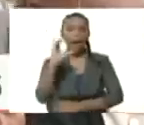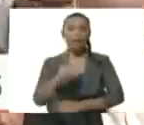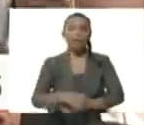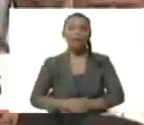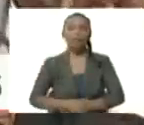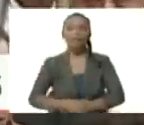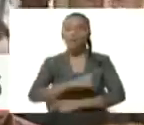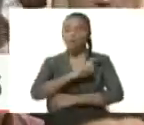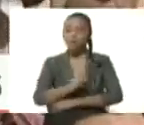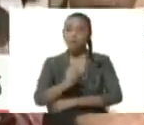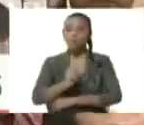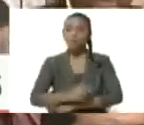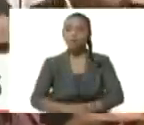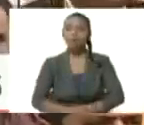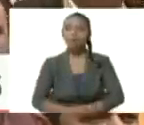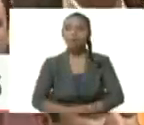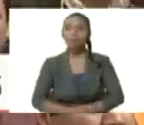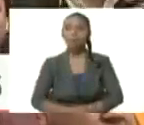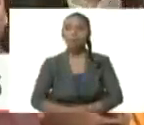cúmplase.